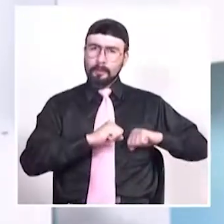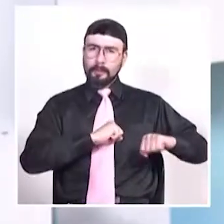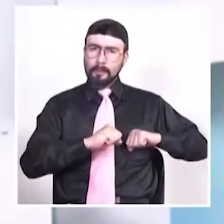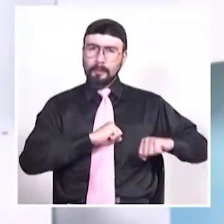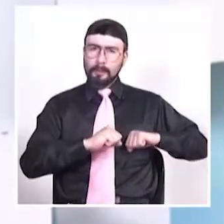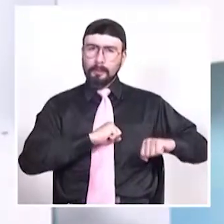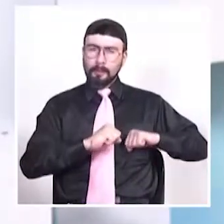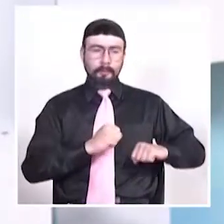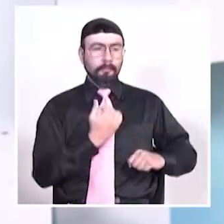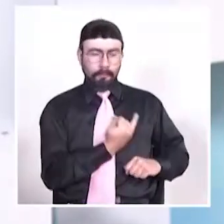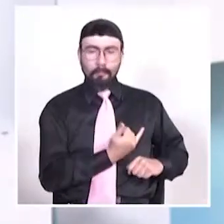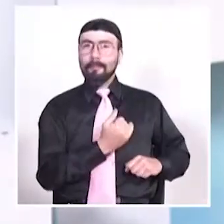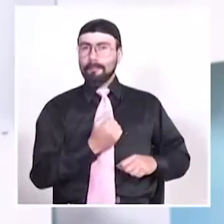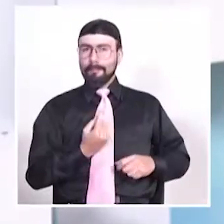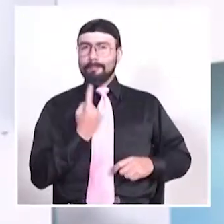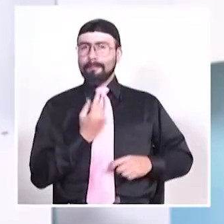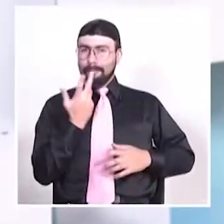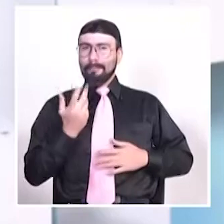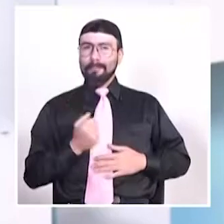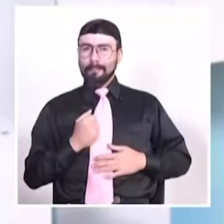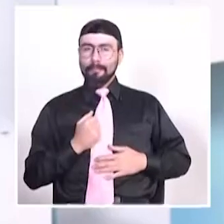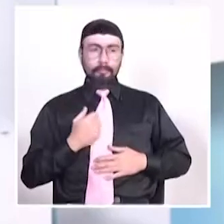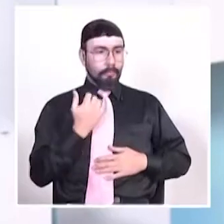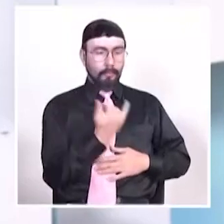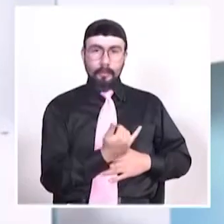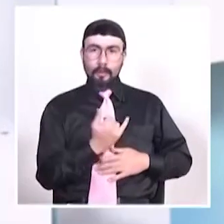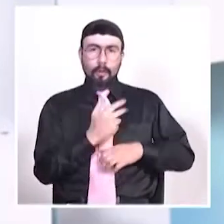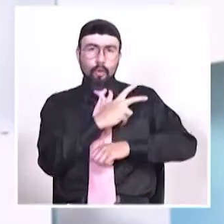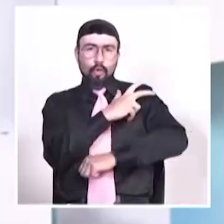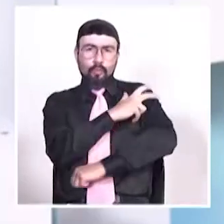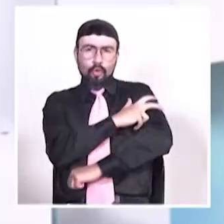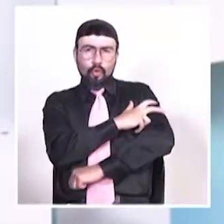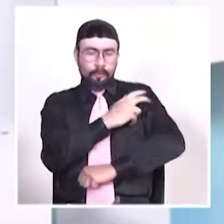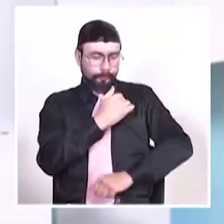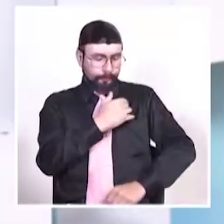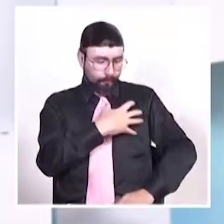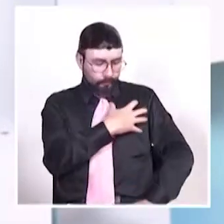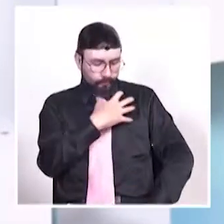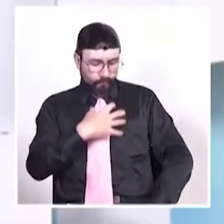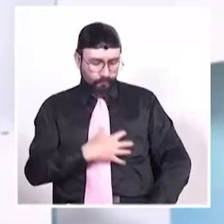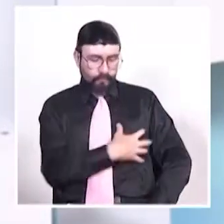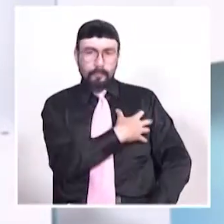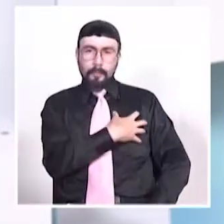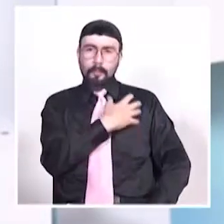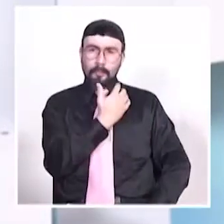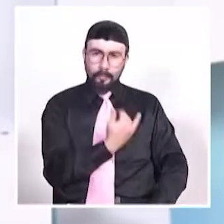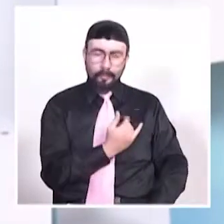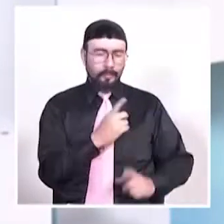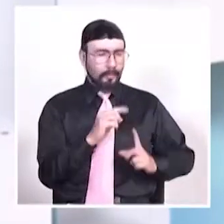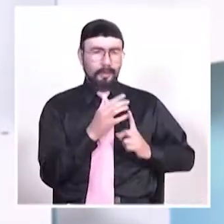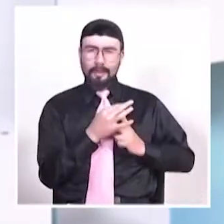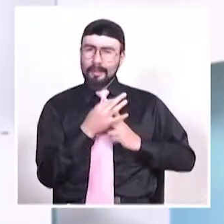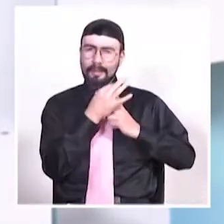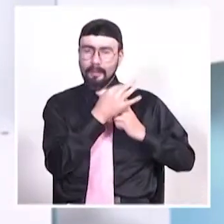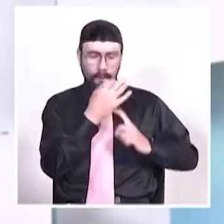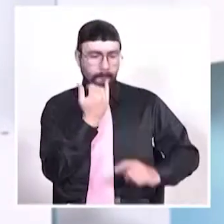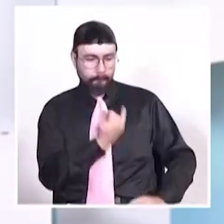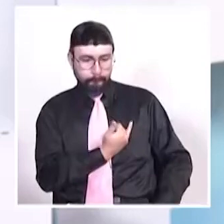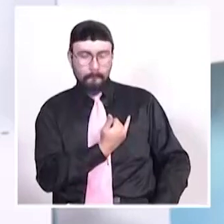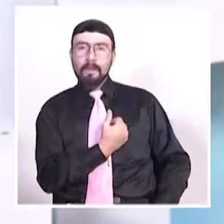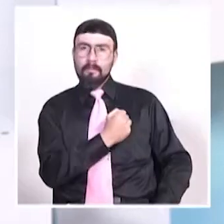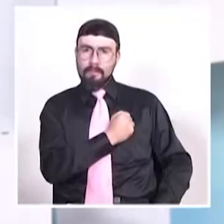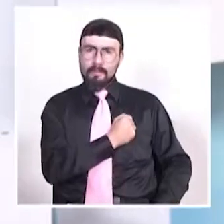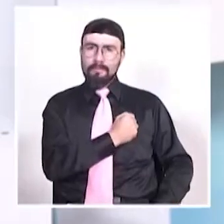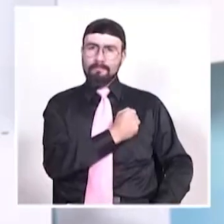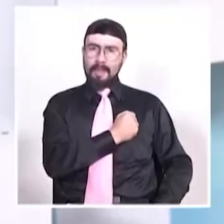actúe sobre todo el músculo miocárdico, que es un músculo también especializado, y eso